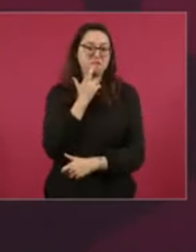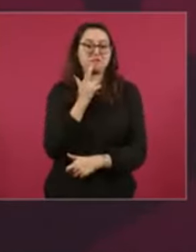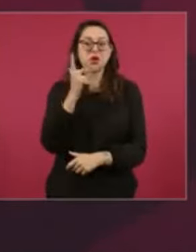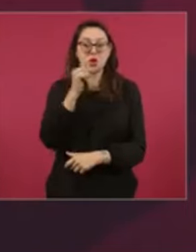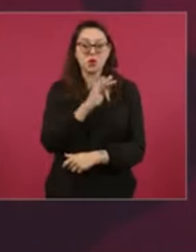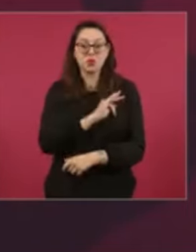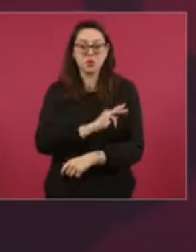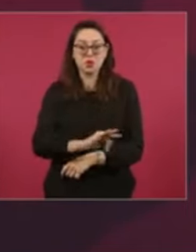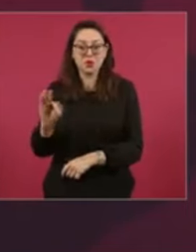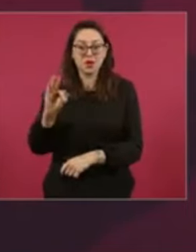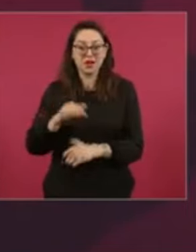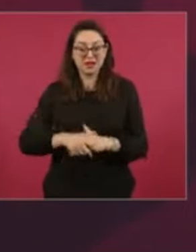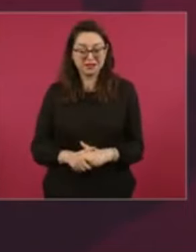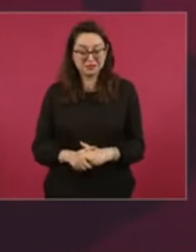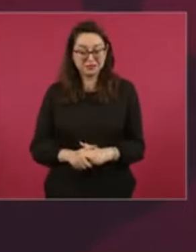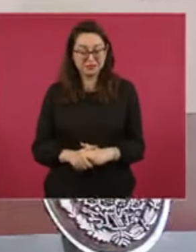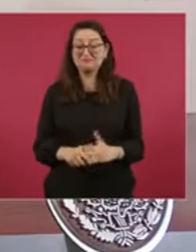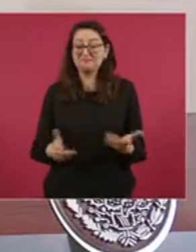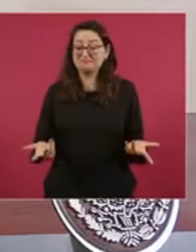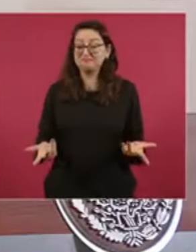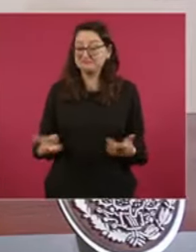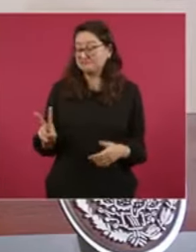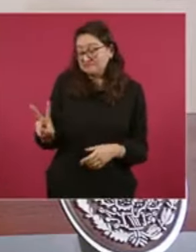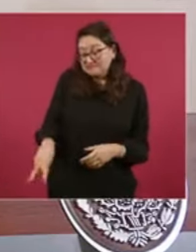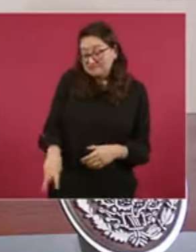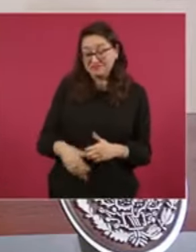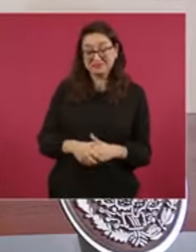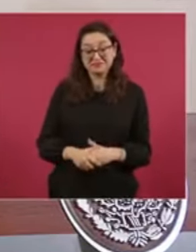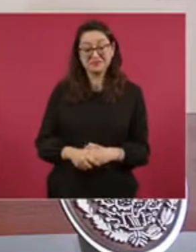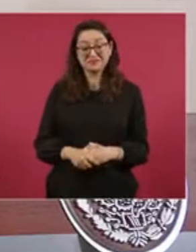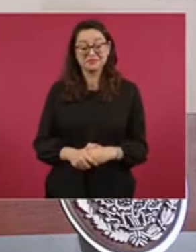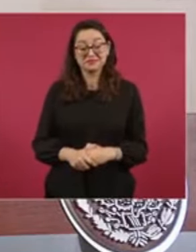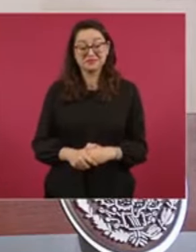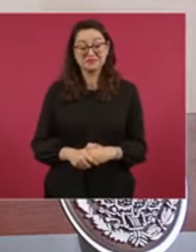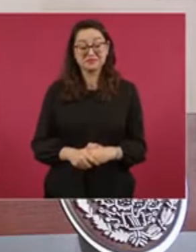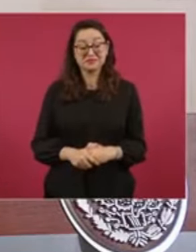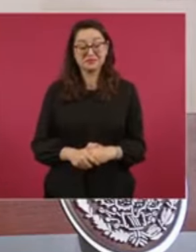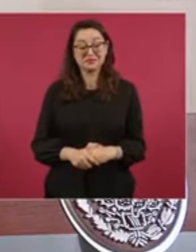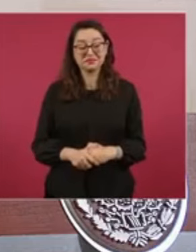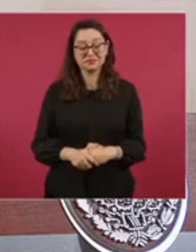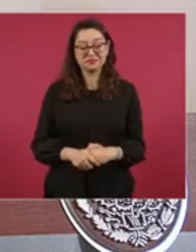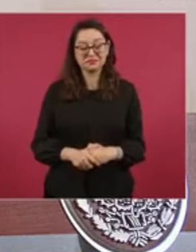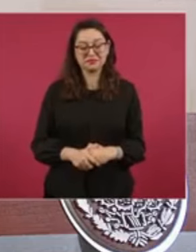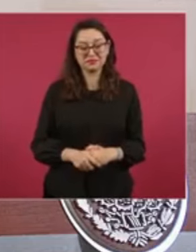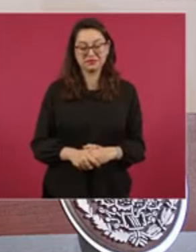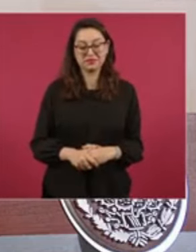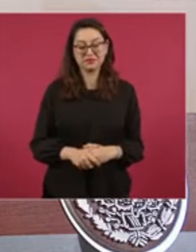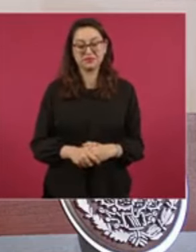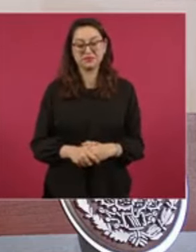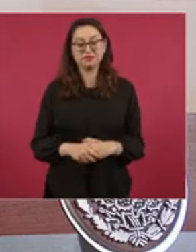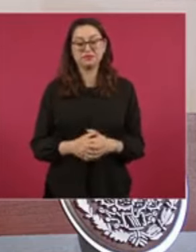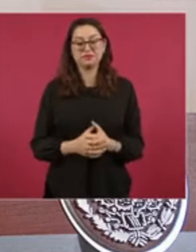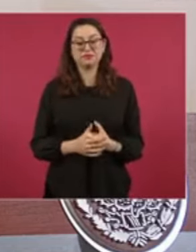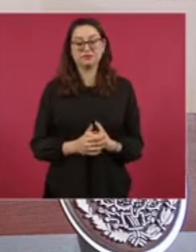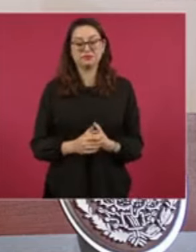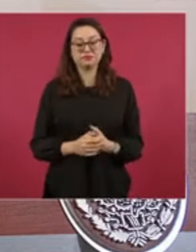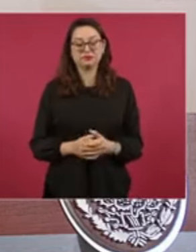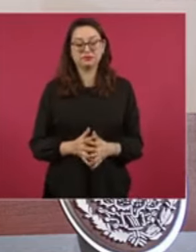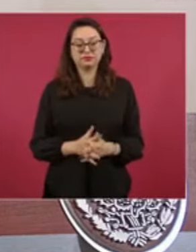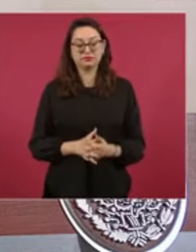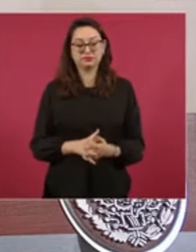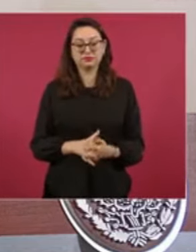muchísimo a la formación de México y el presidente lo acaba de decir, han ayudado muchísimo a la economía de México.